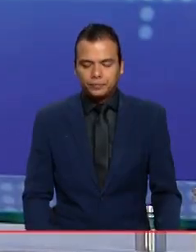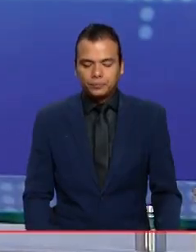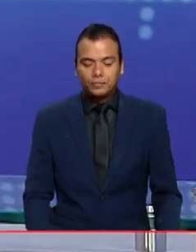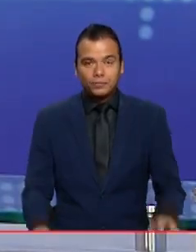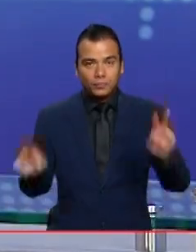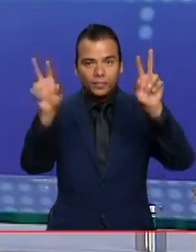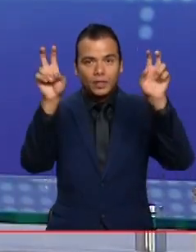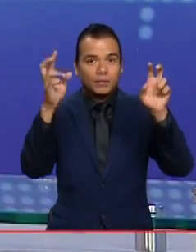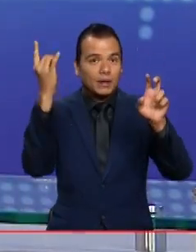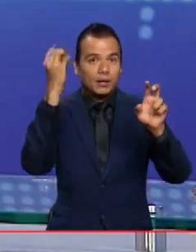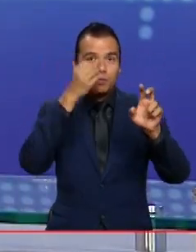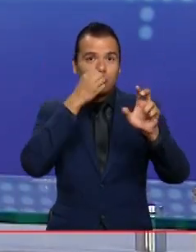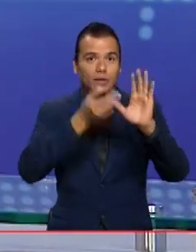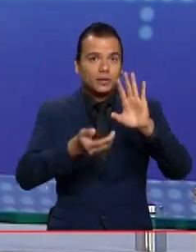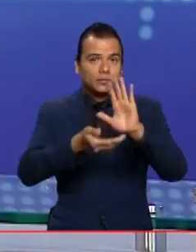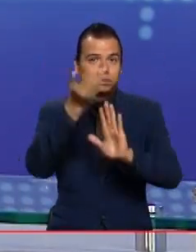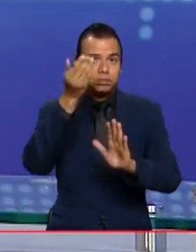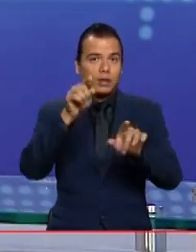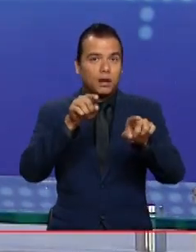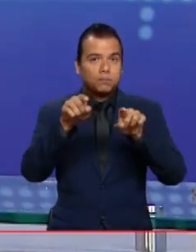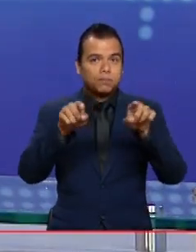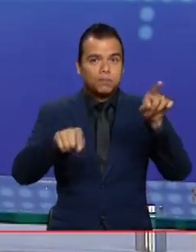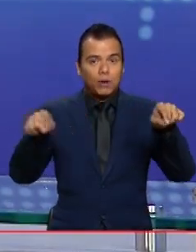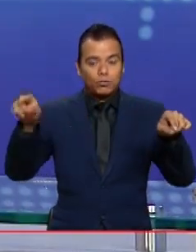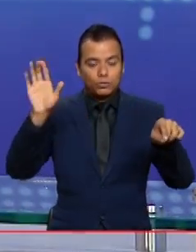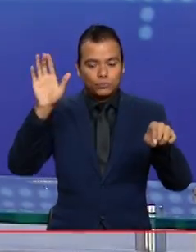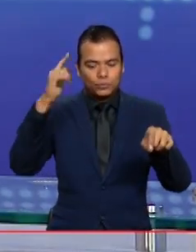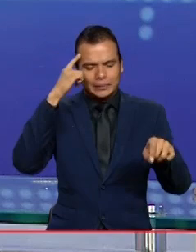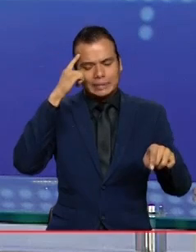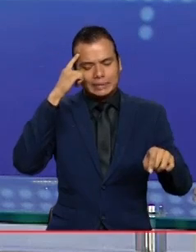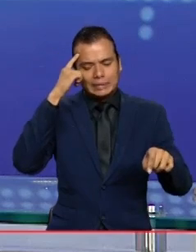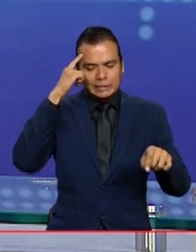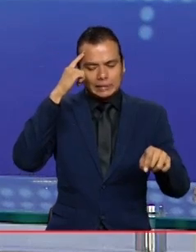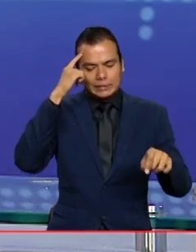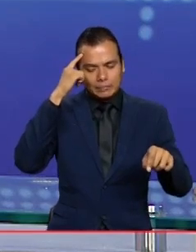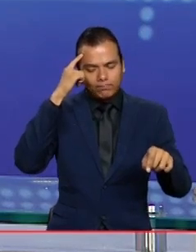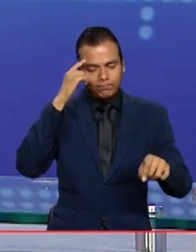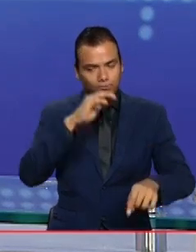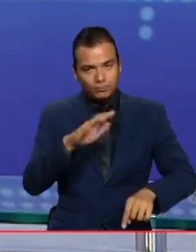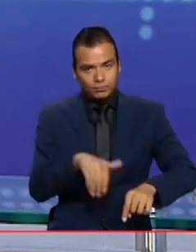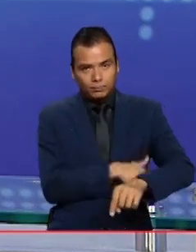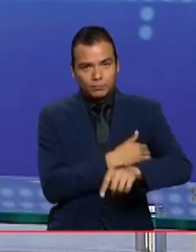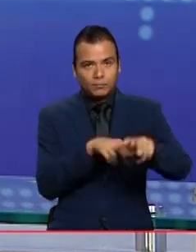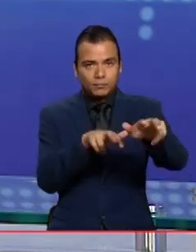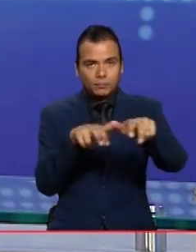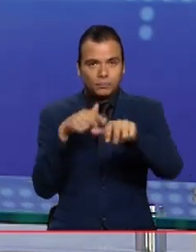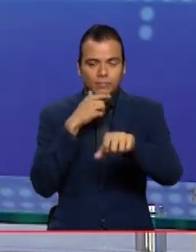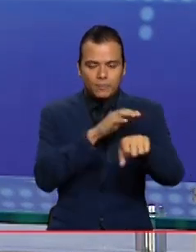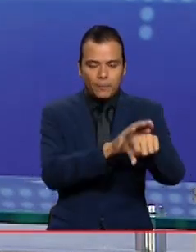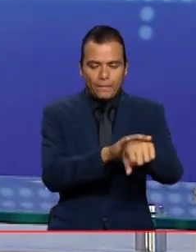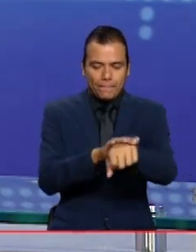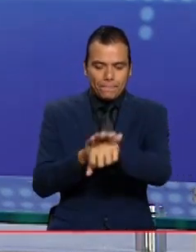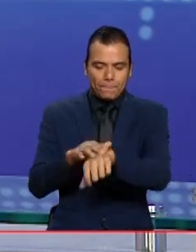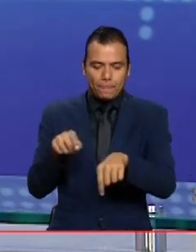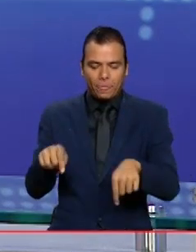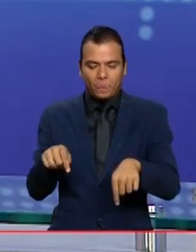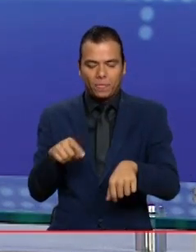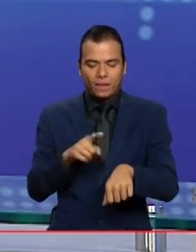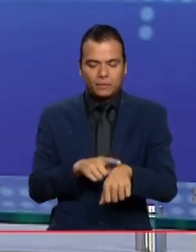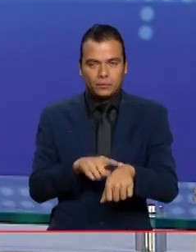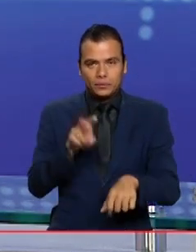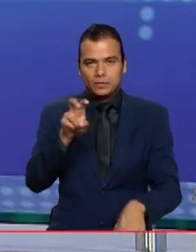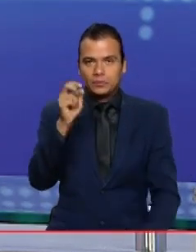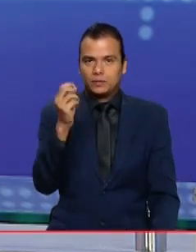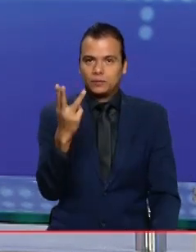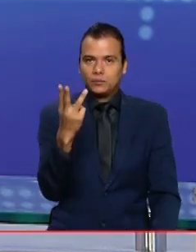ante esa preocupación por el posible incremento en los precios de algunos alimentos como consecuencia del fenómeno del Niño, el Ministerio de Agricultura